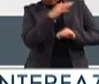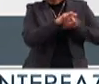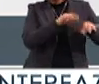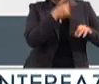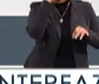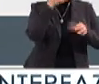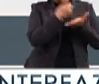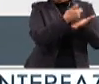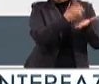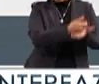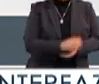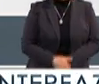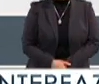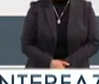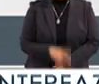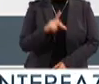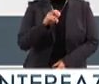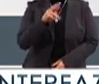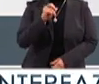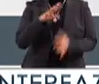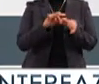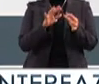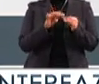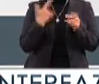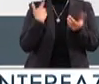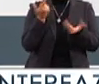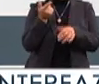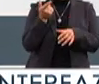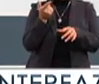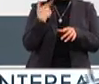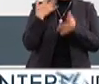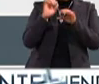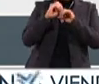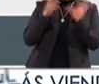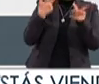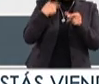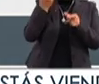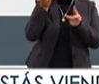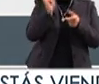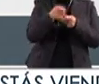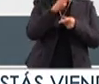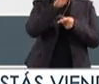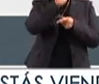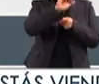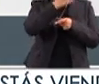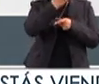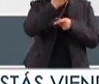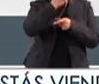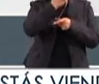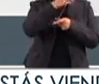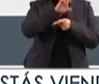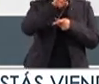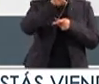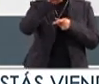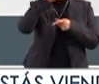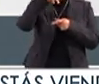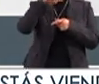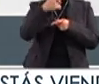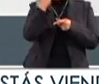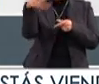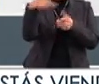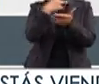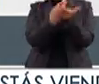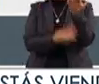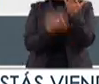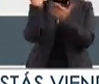trabajar por México Pedro platícanos un poco para que la gente entienda de qué se trata esta beca Chibling cuál es el programa